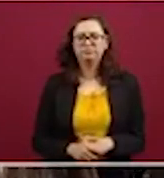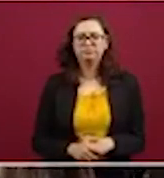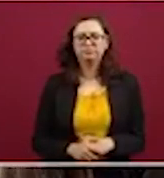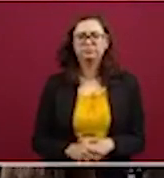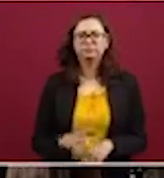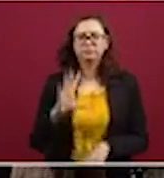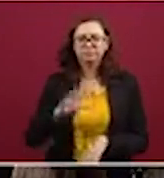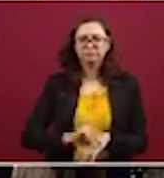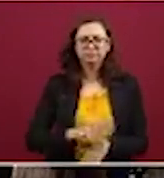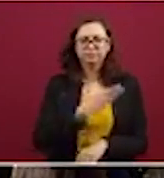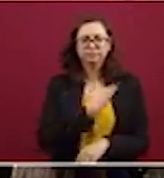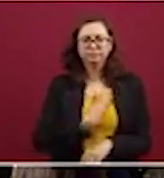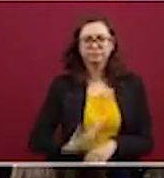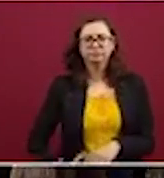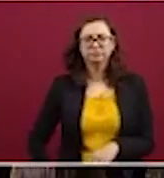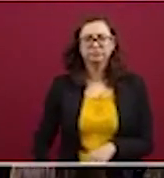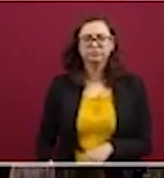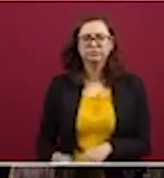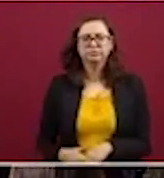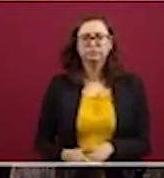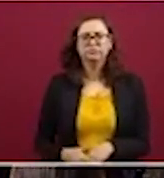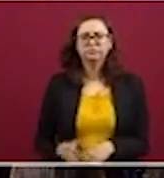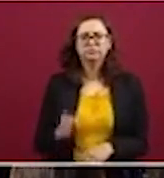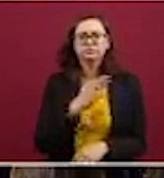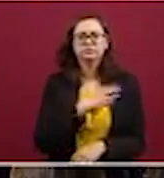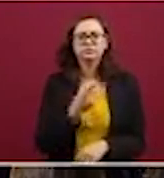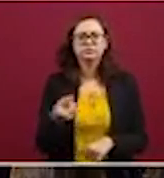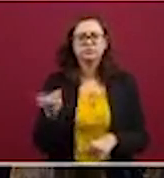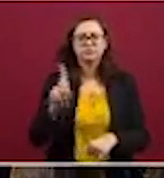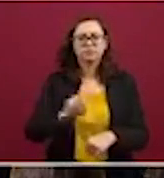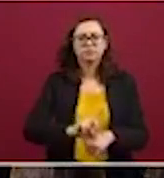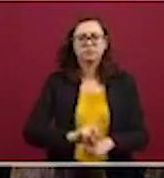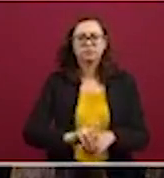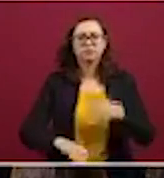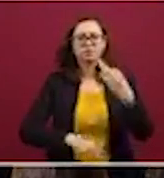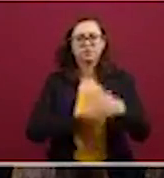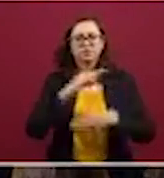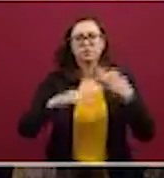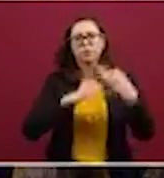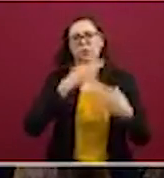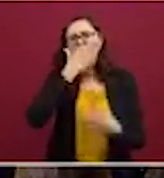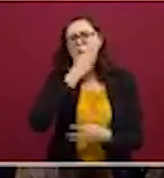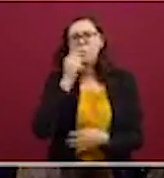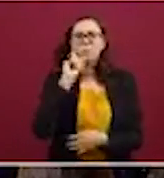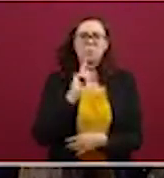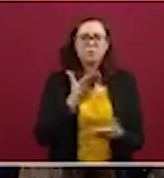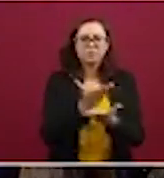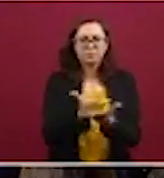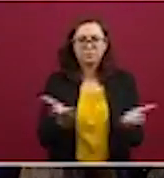presidente muy buenos días a todos y en todos